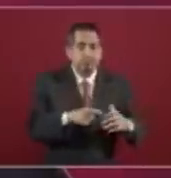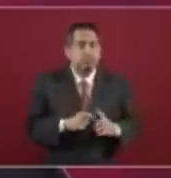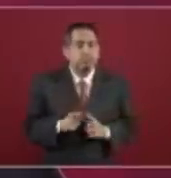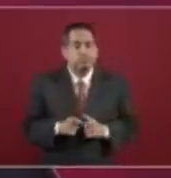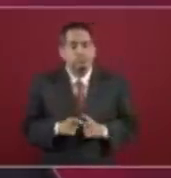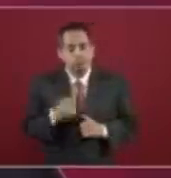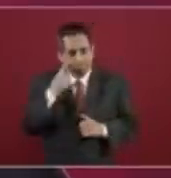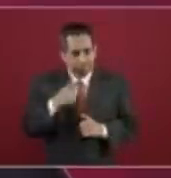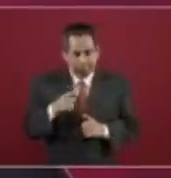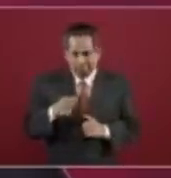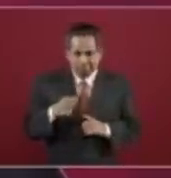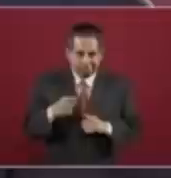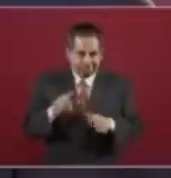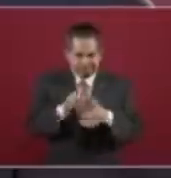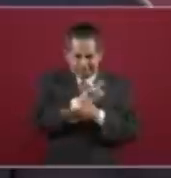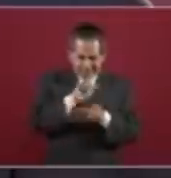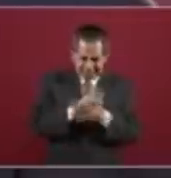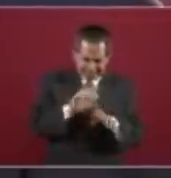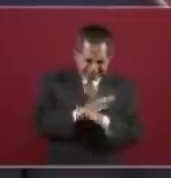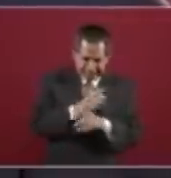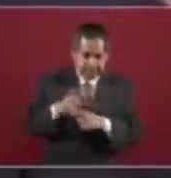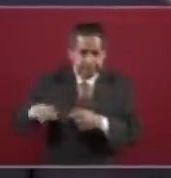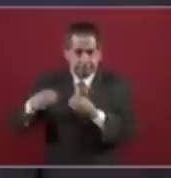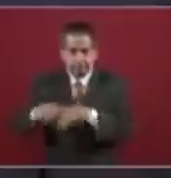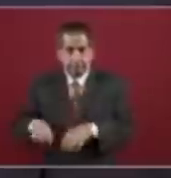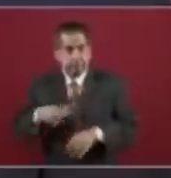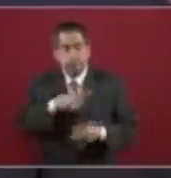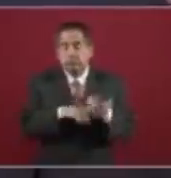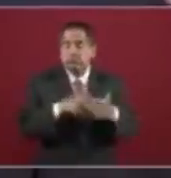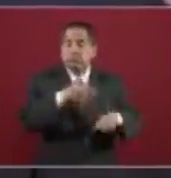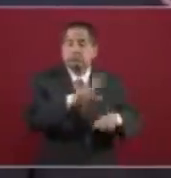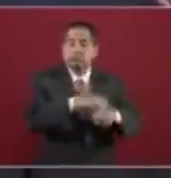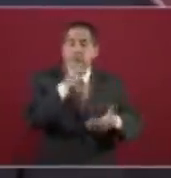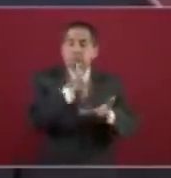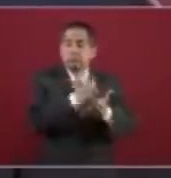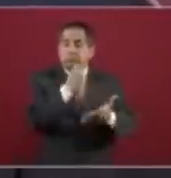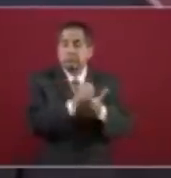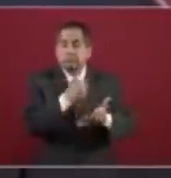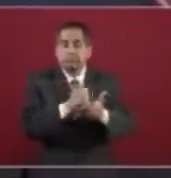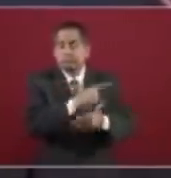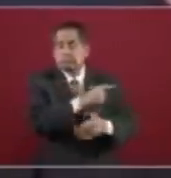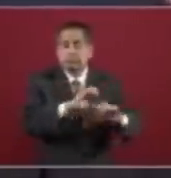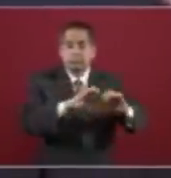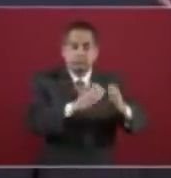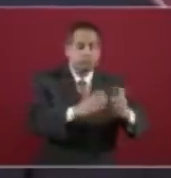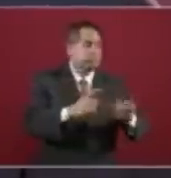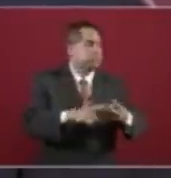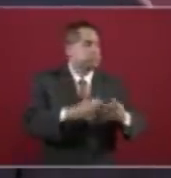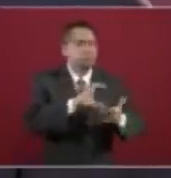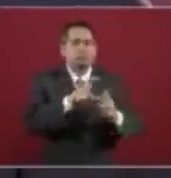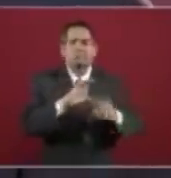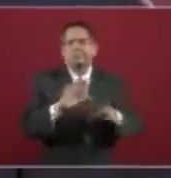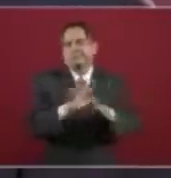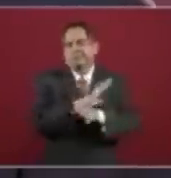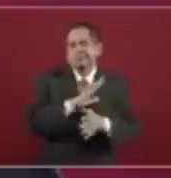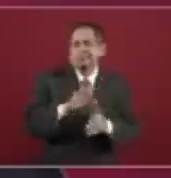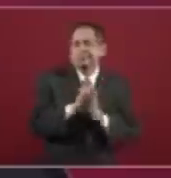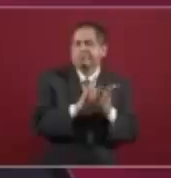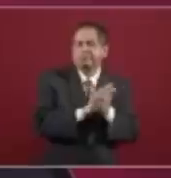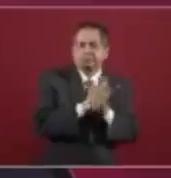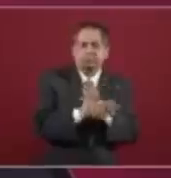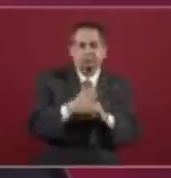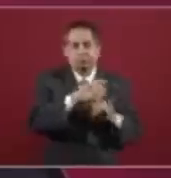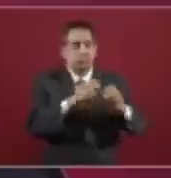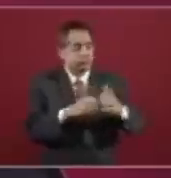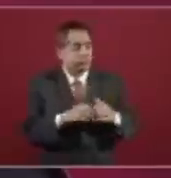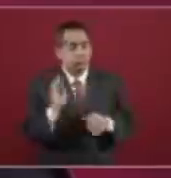para afectar al pueblo, se autorizaron en el Congreso, las reformas constitucionales. Entonces, cuando estaban